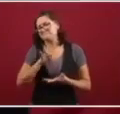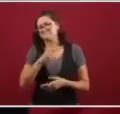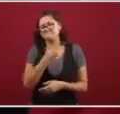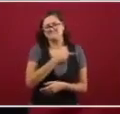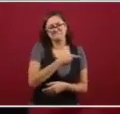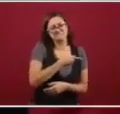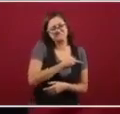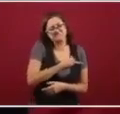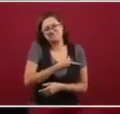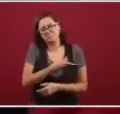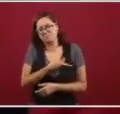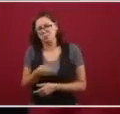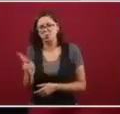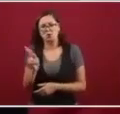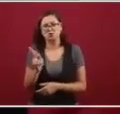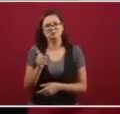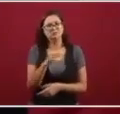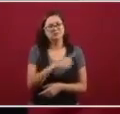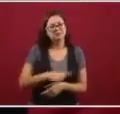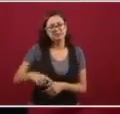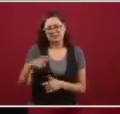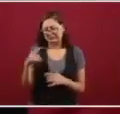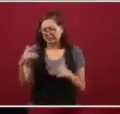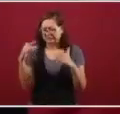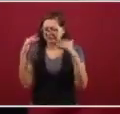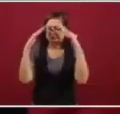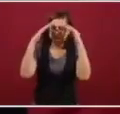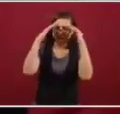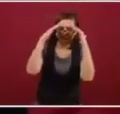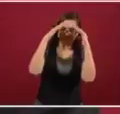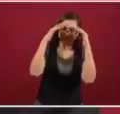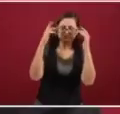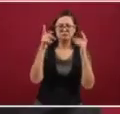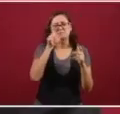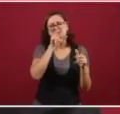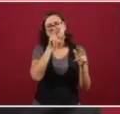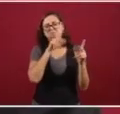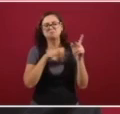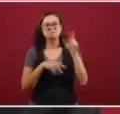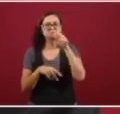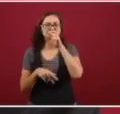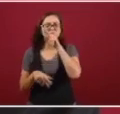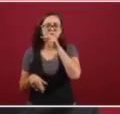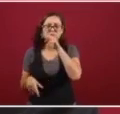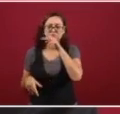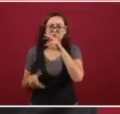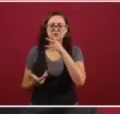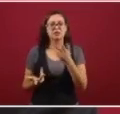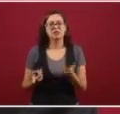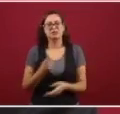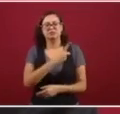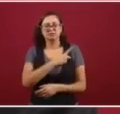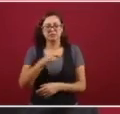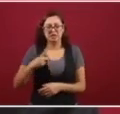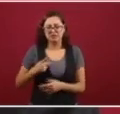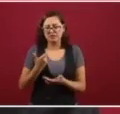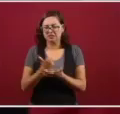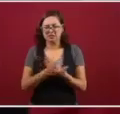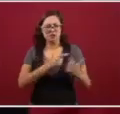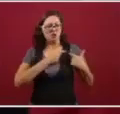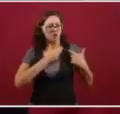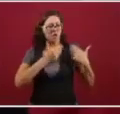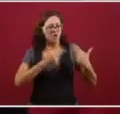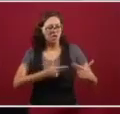más pobre del estado. Están agobiados, están consumidos por las deudas heredadas y no tienen